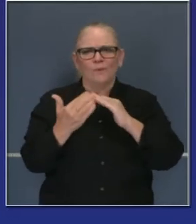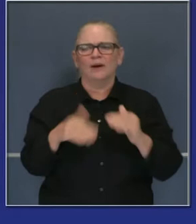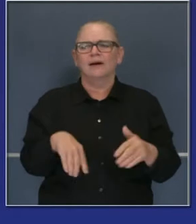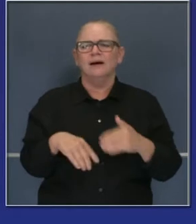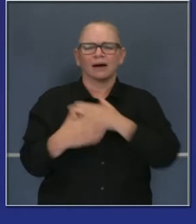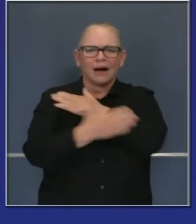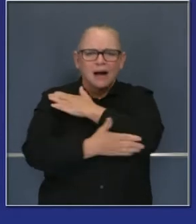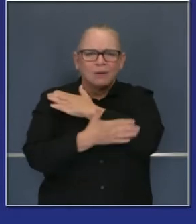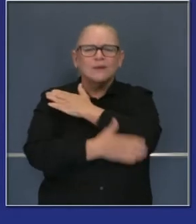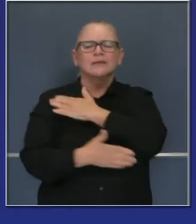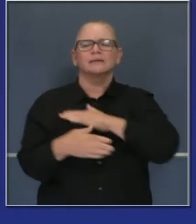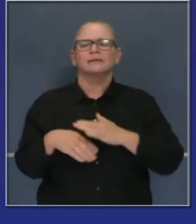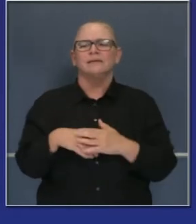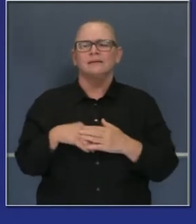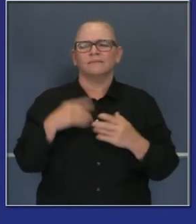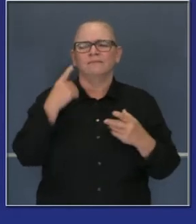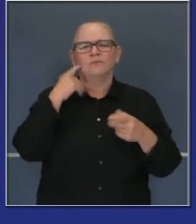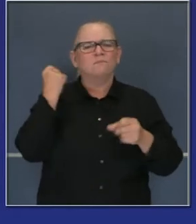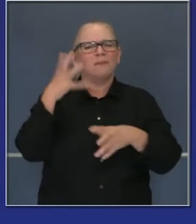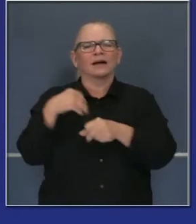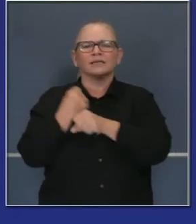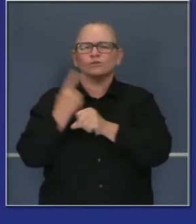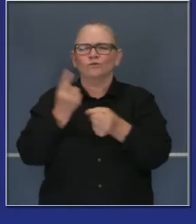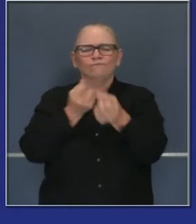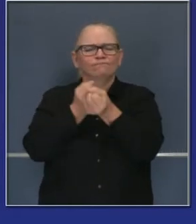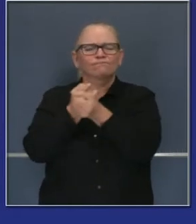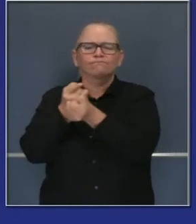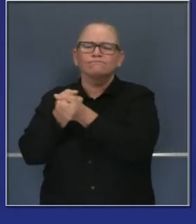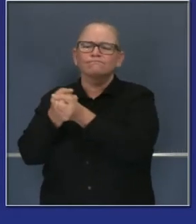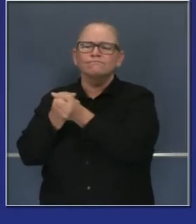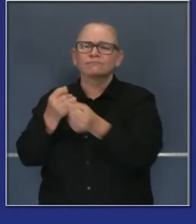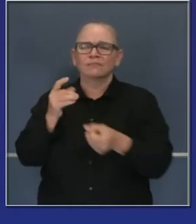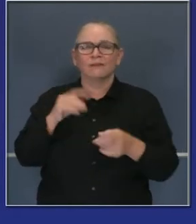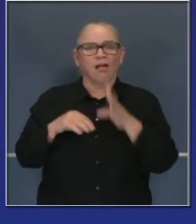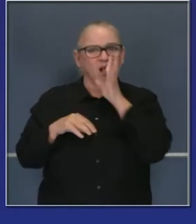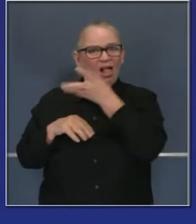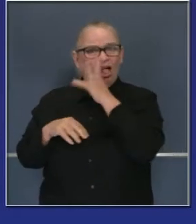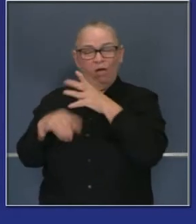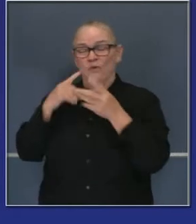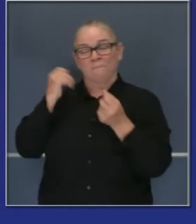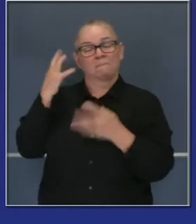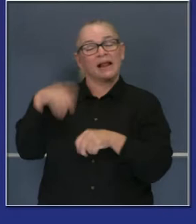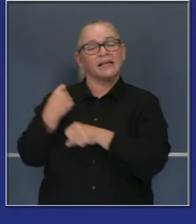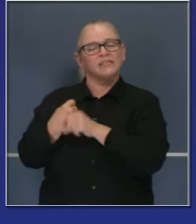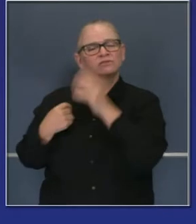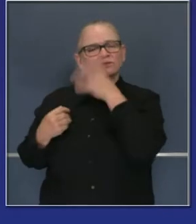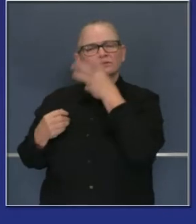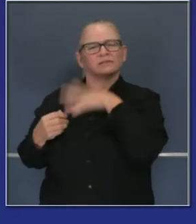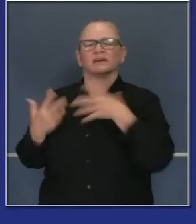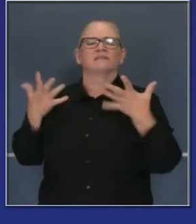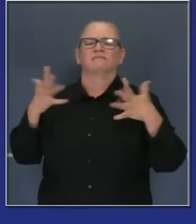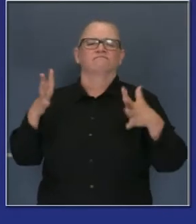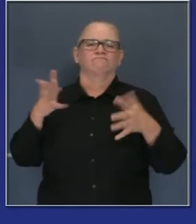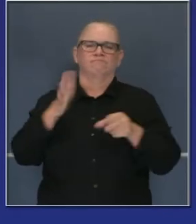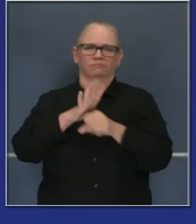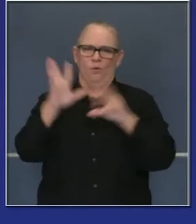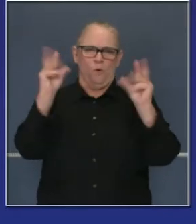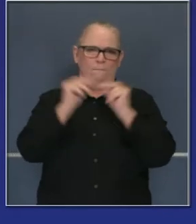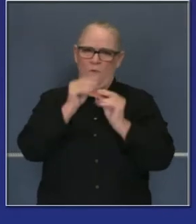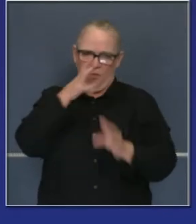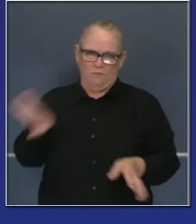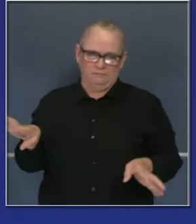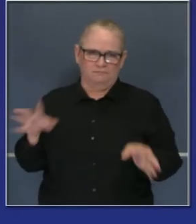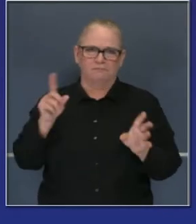ciudades y a los condados y por décadas no nos habíamos enfocado tanto en esta necesidad de modo que